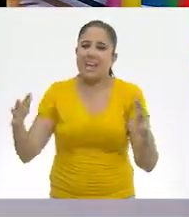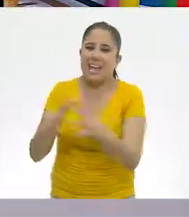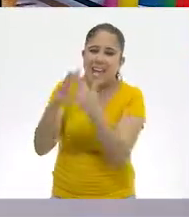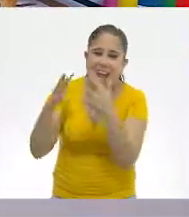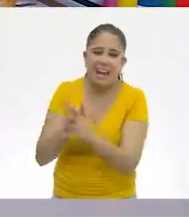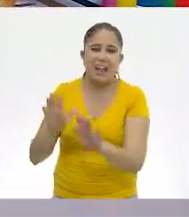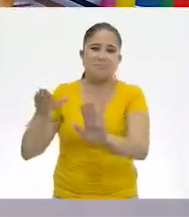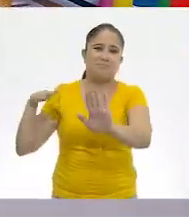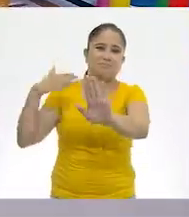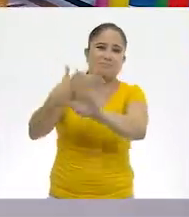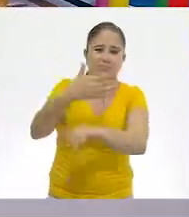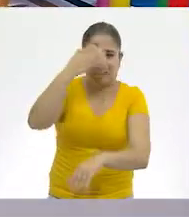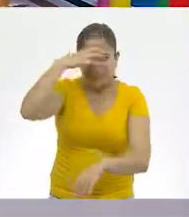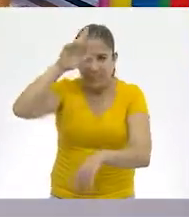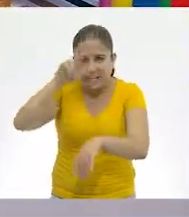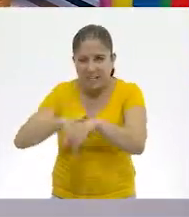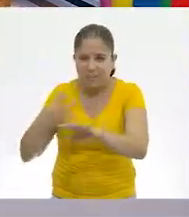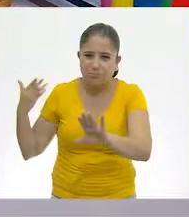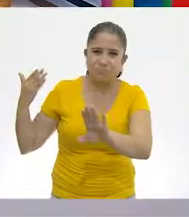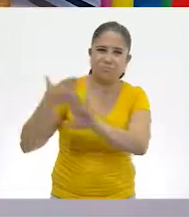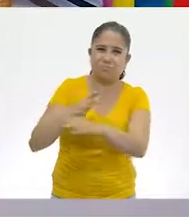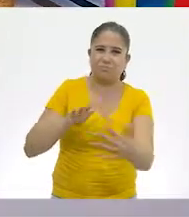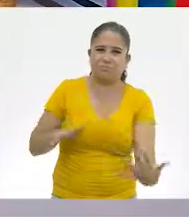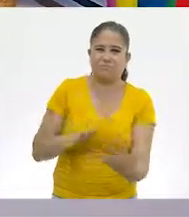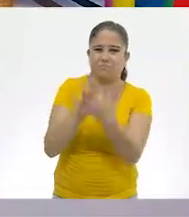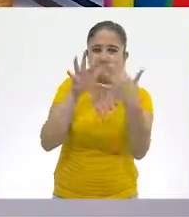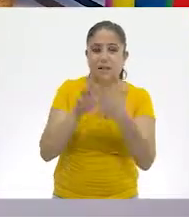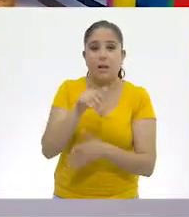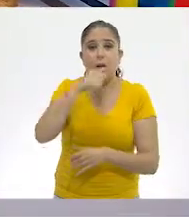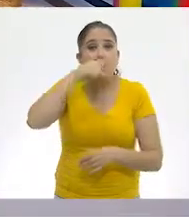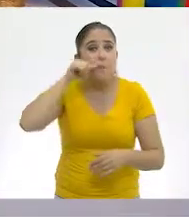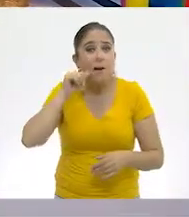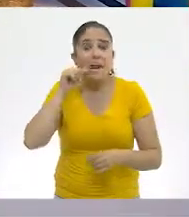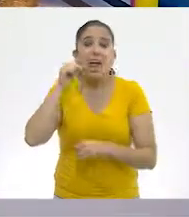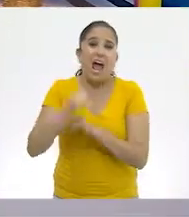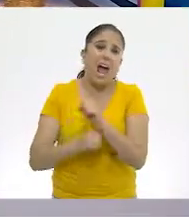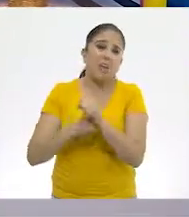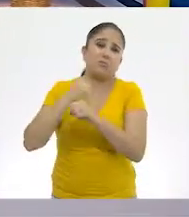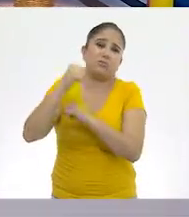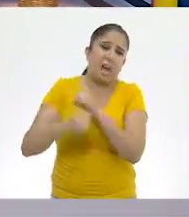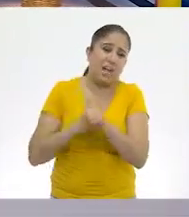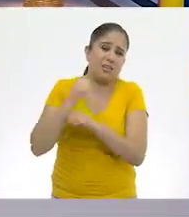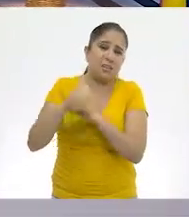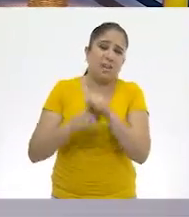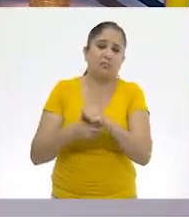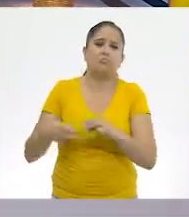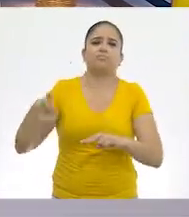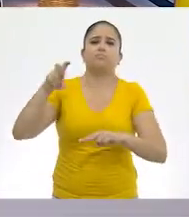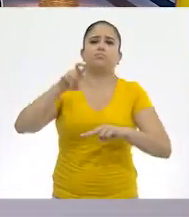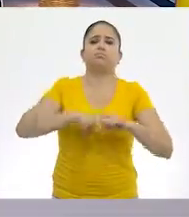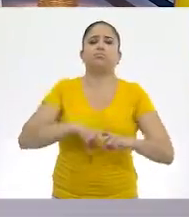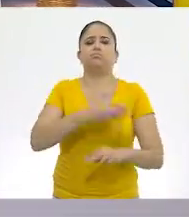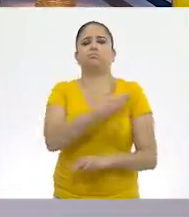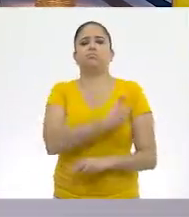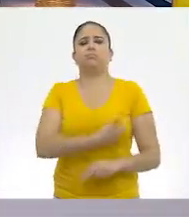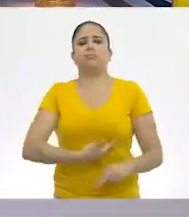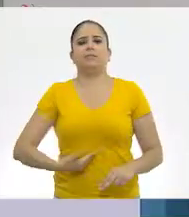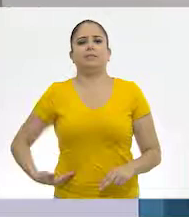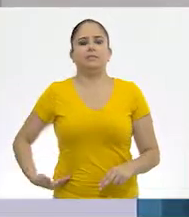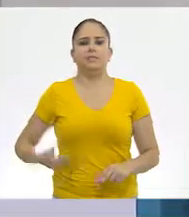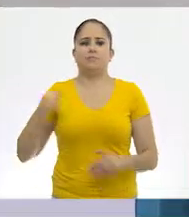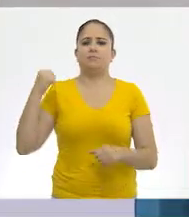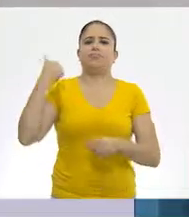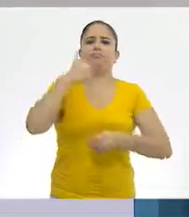intervenciones extranjeras y con el Segundo Imperio, Benito Juárez estuvo años ocupando la silla presidencial y esto era uno de los